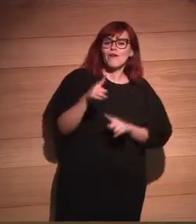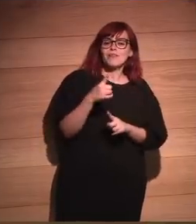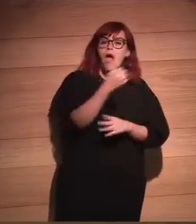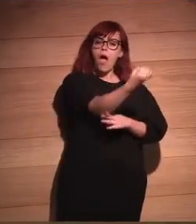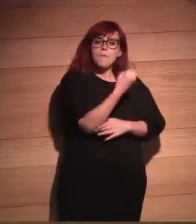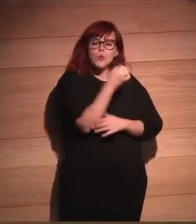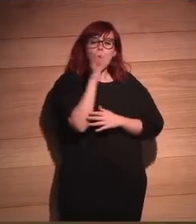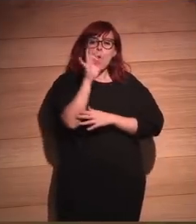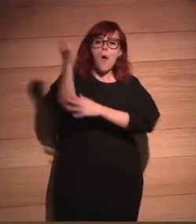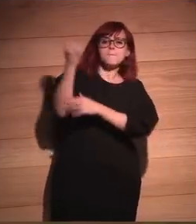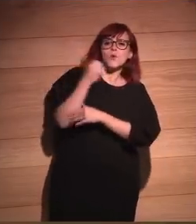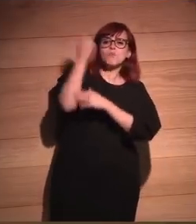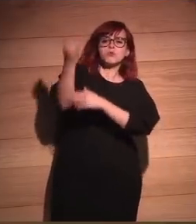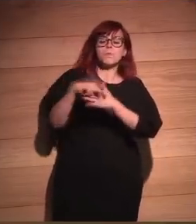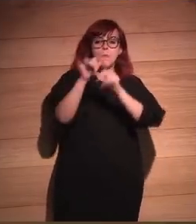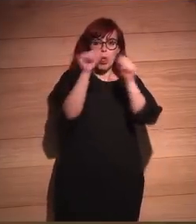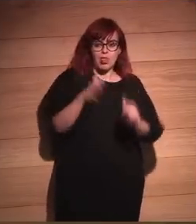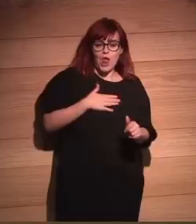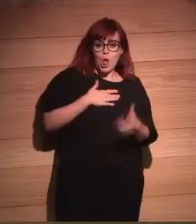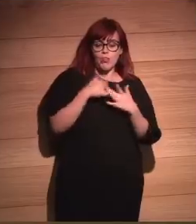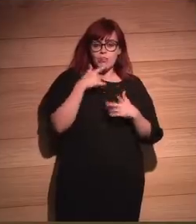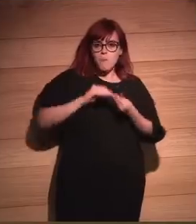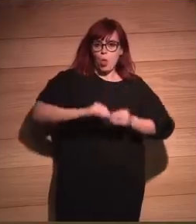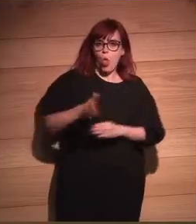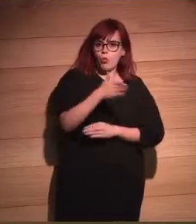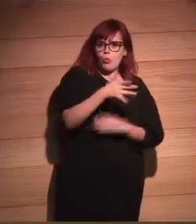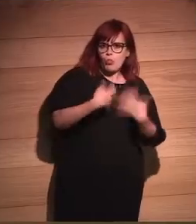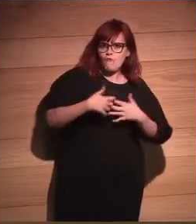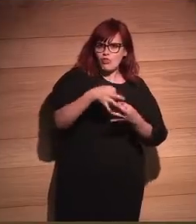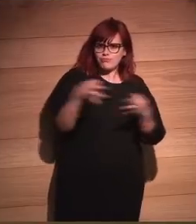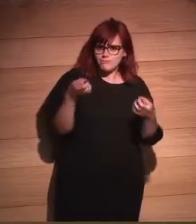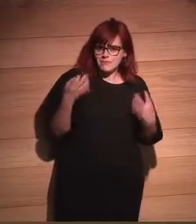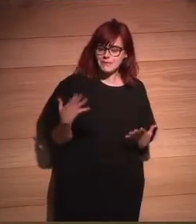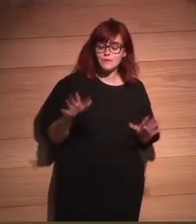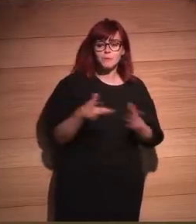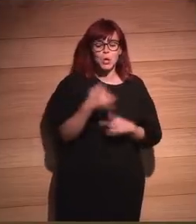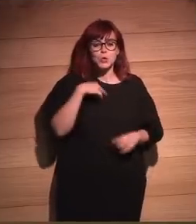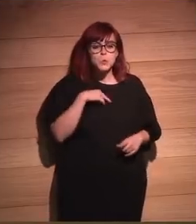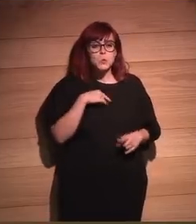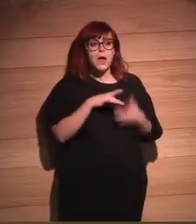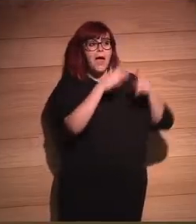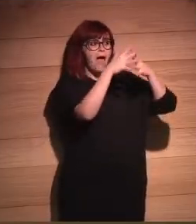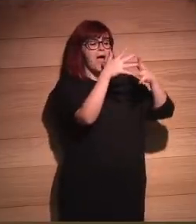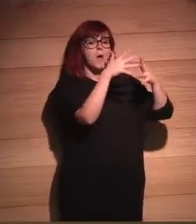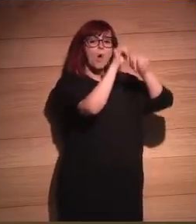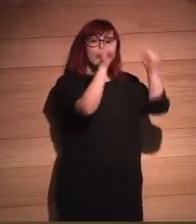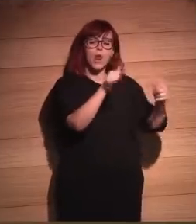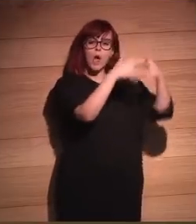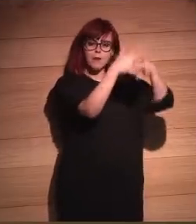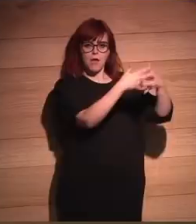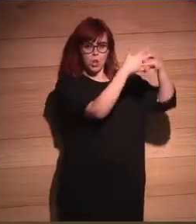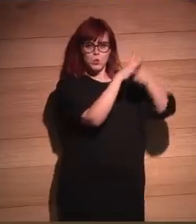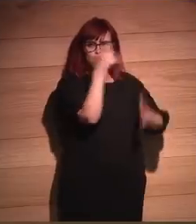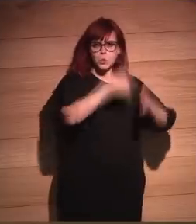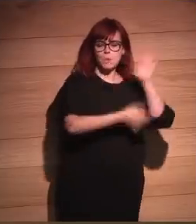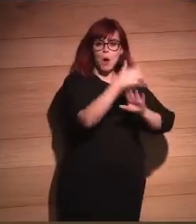poner en cuestión incluso ni siquiera nuestro modelo productivo, ¿no? Porque a mí no me convence ni el americano, ¿no?, que es bastante despiadado en